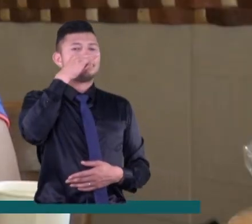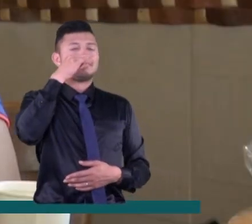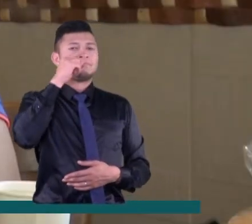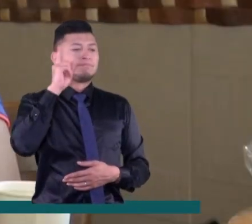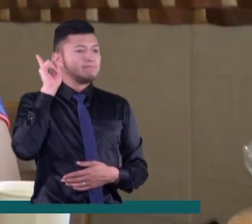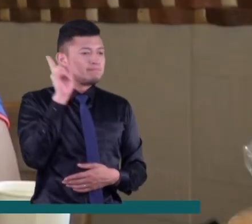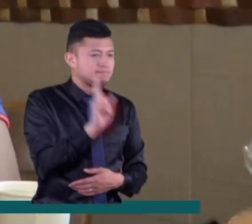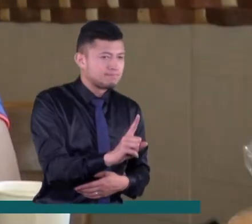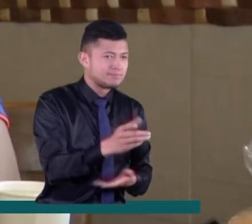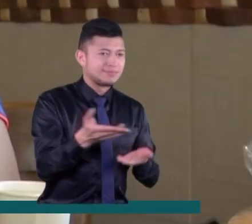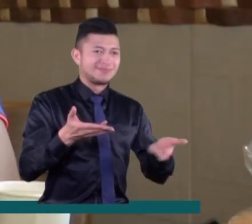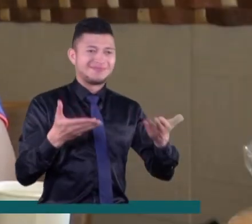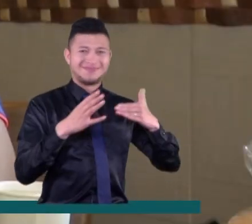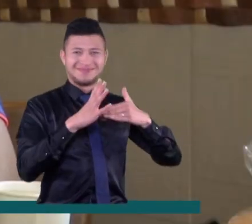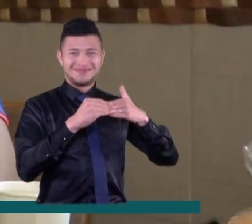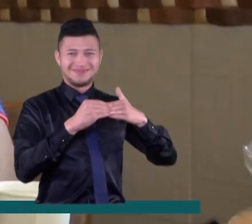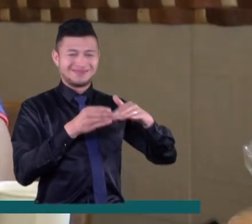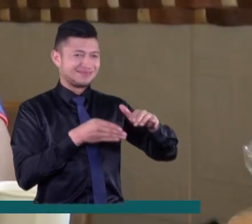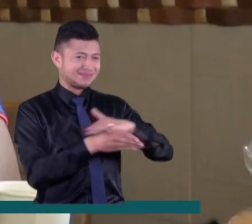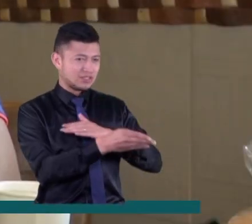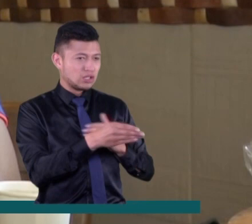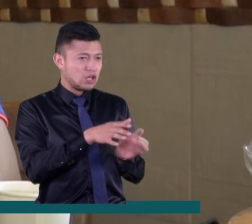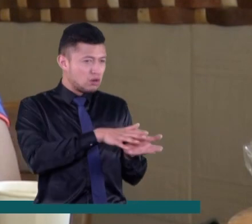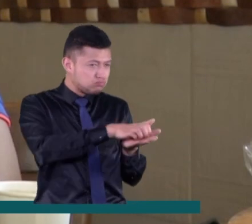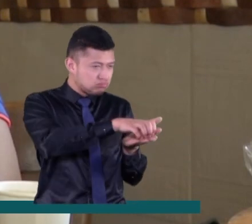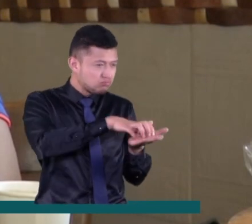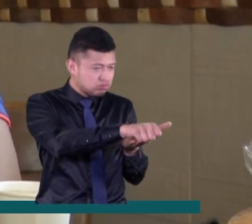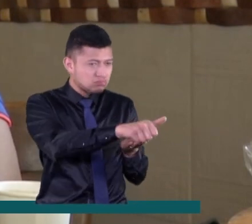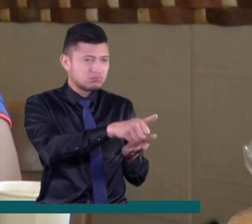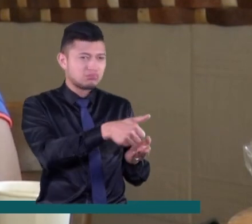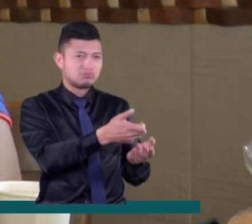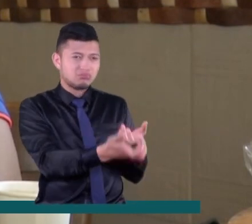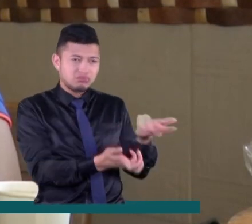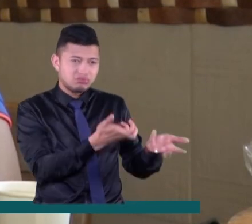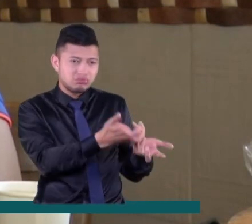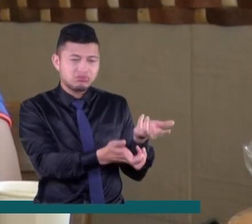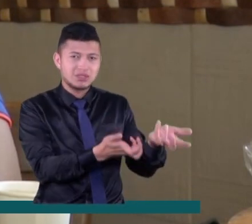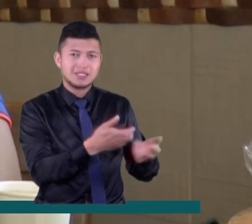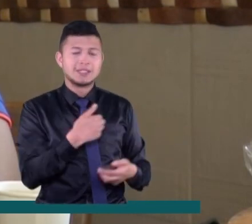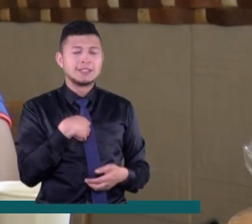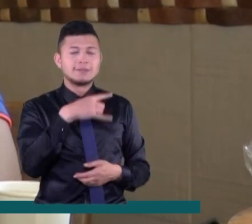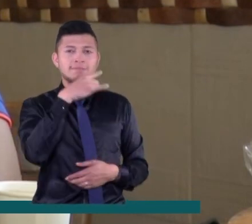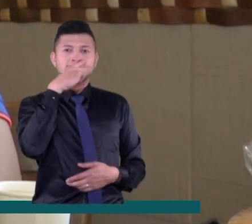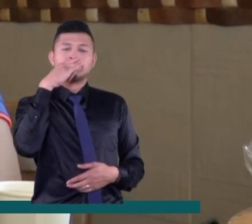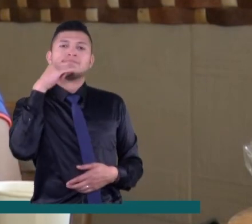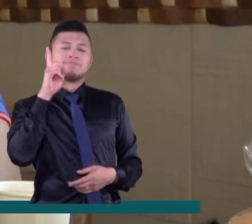a una panadería, un sitio donde hacen como amasijo.